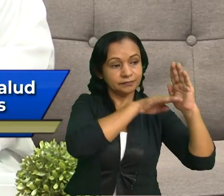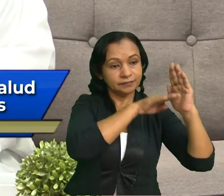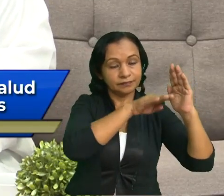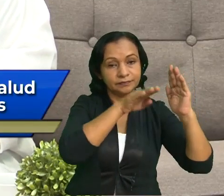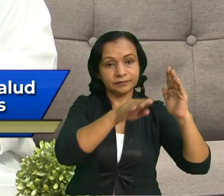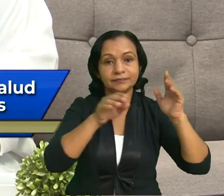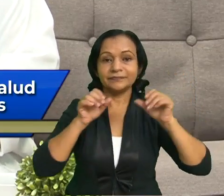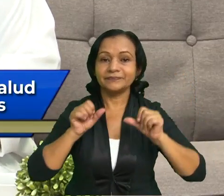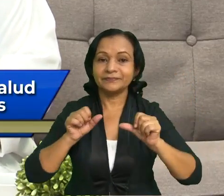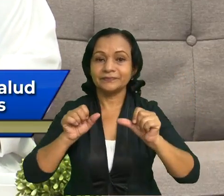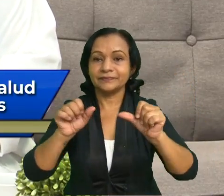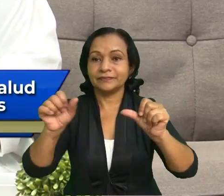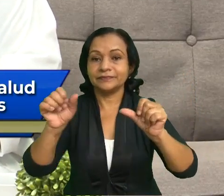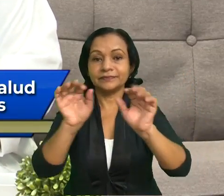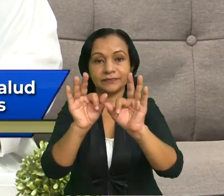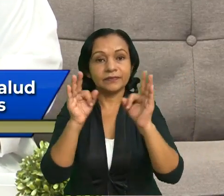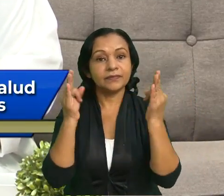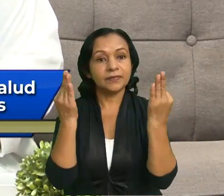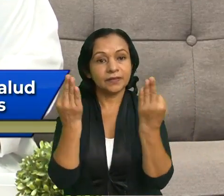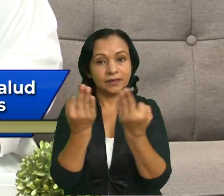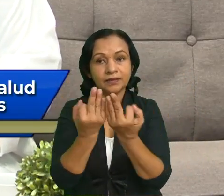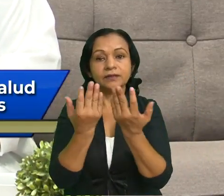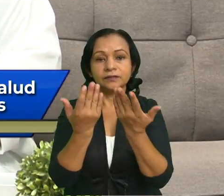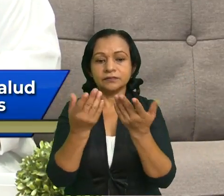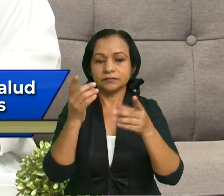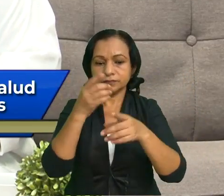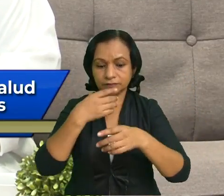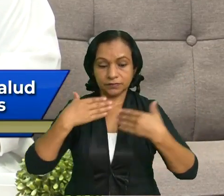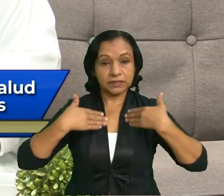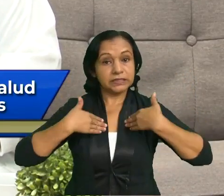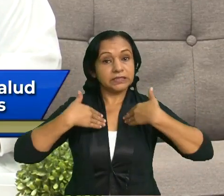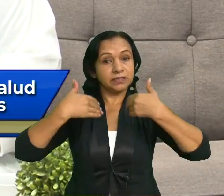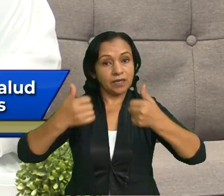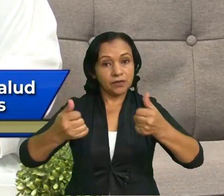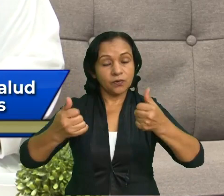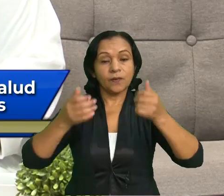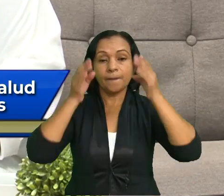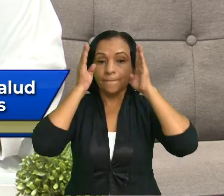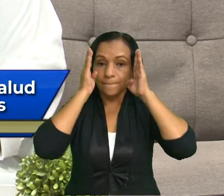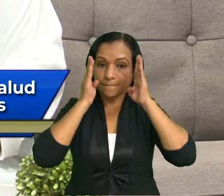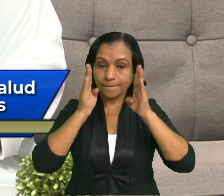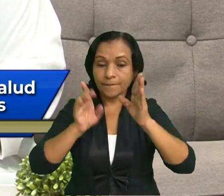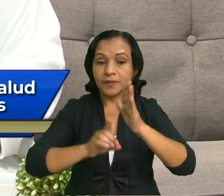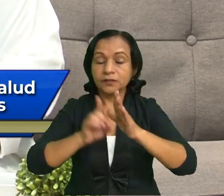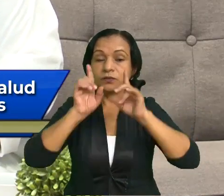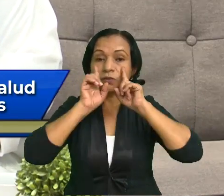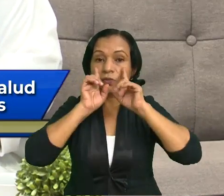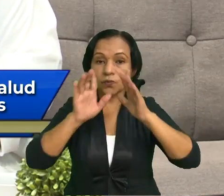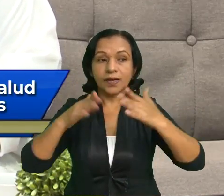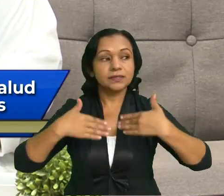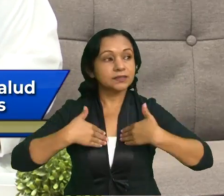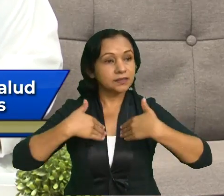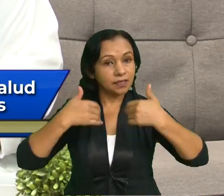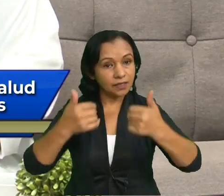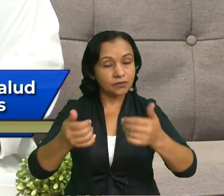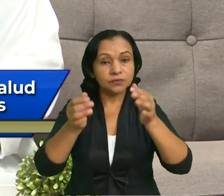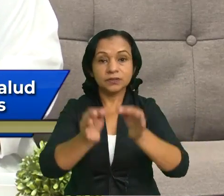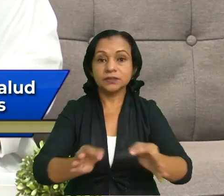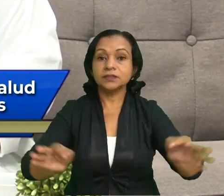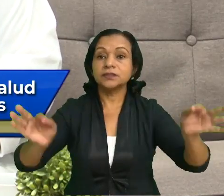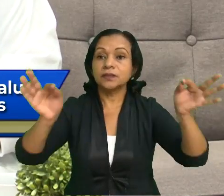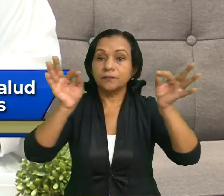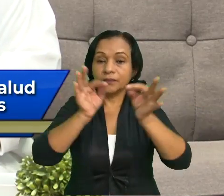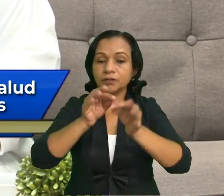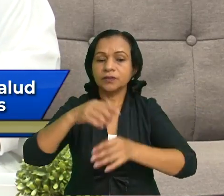seguimiento a otras condiciones de la familia en el caso no esto nos corresponde asegurar la atención y el desarrollo de las medidas preventivas y eso es importante porque lo